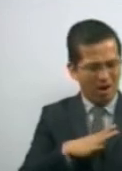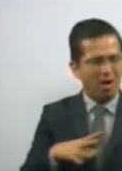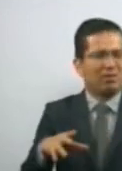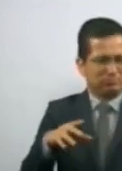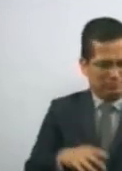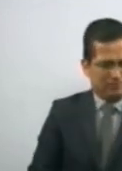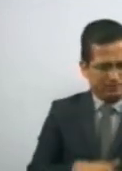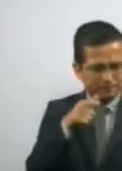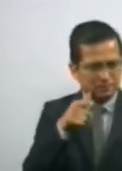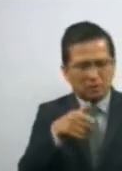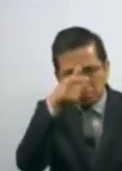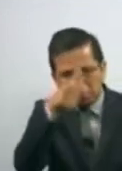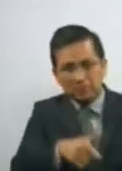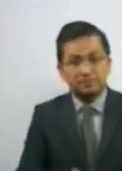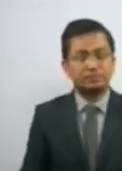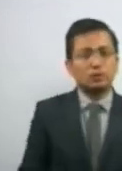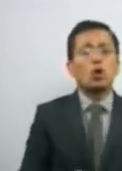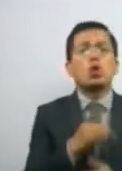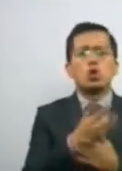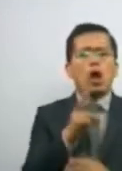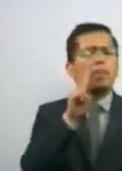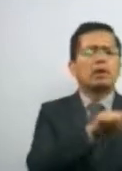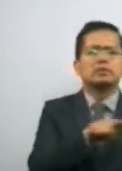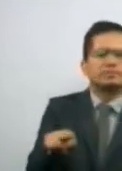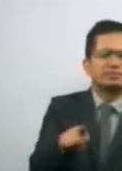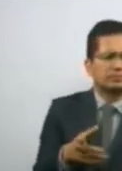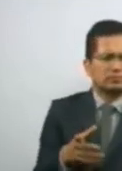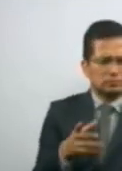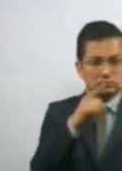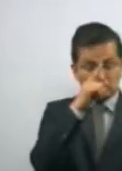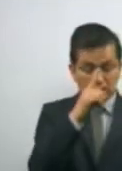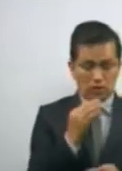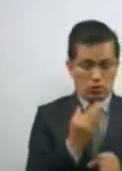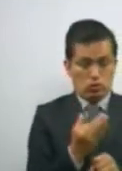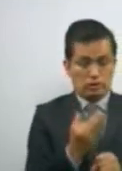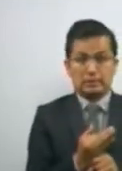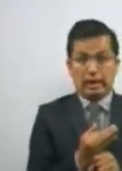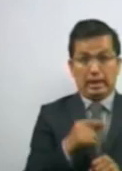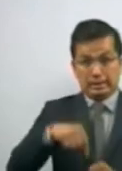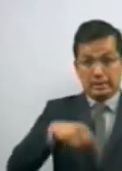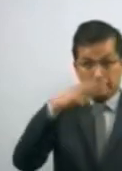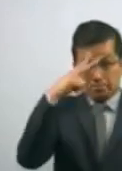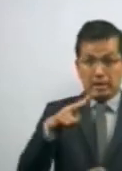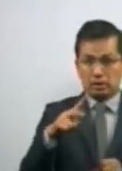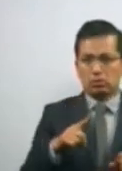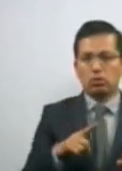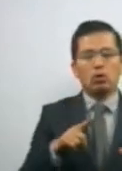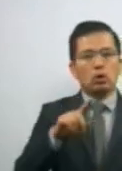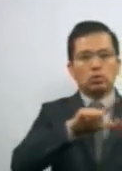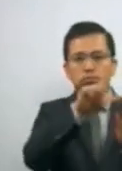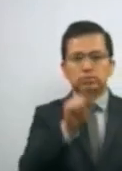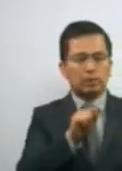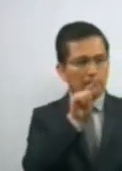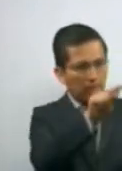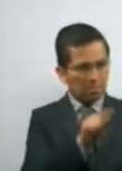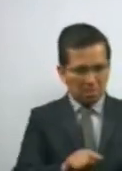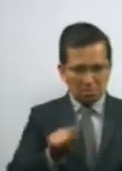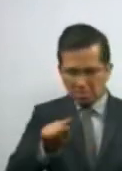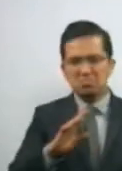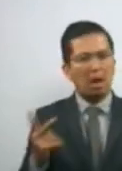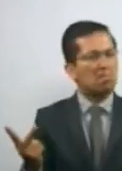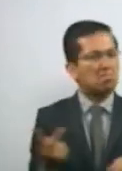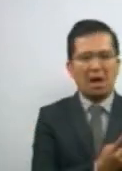que empezar a revisar los eventos que están sucediendo en las distintas partes del país para poderlo pues